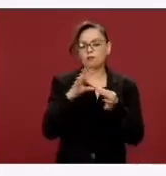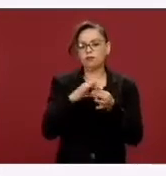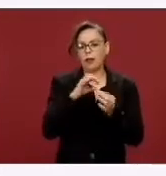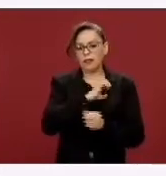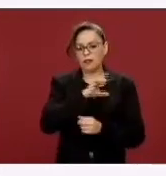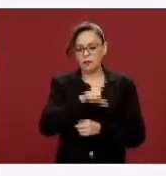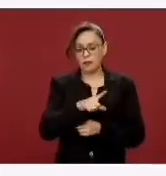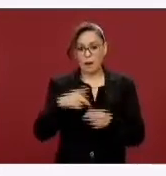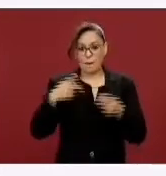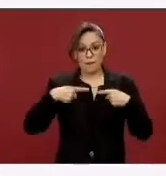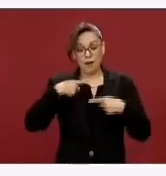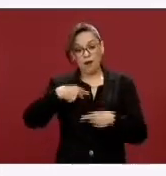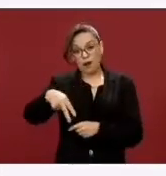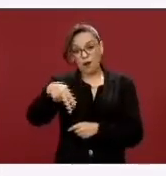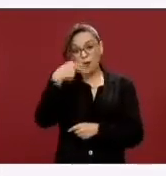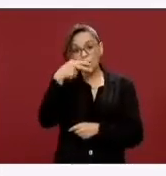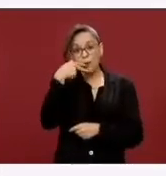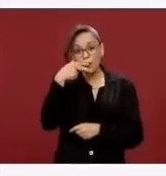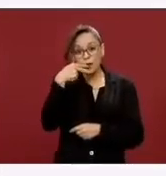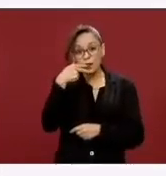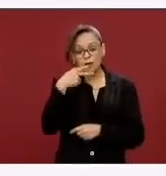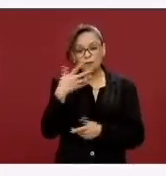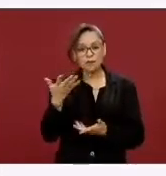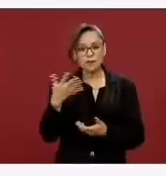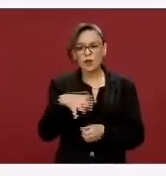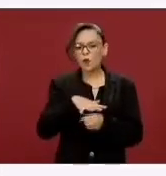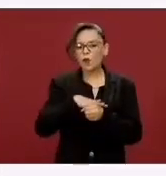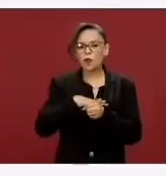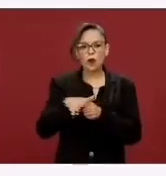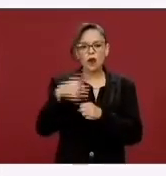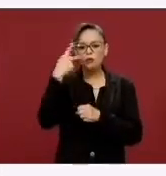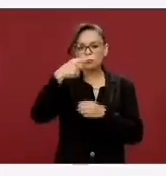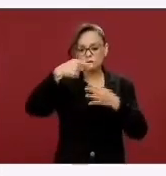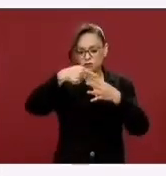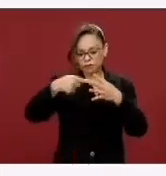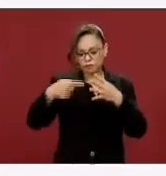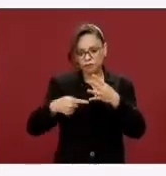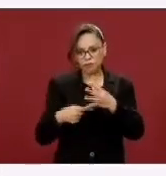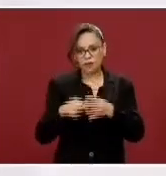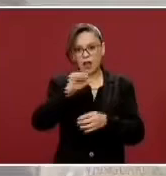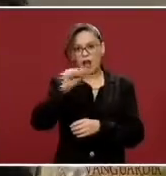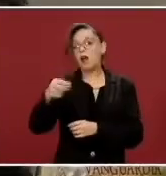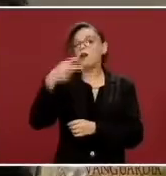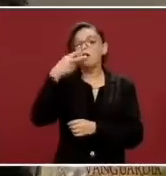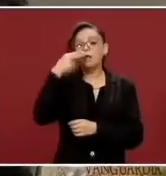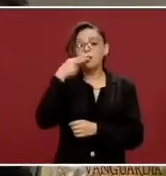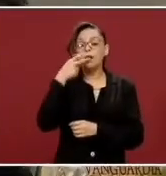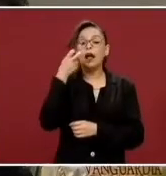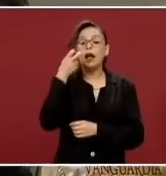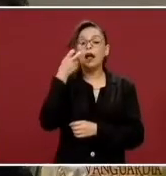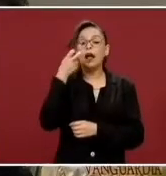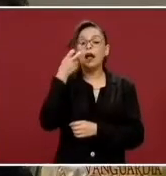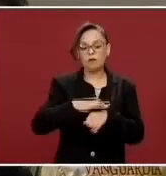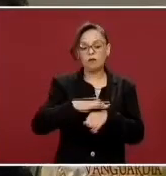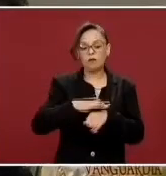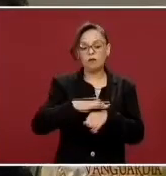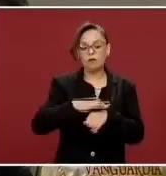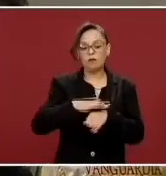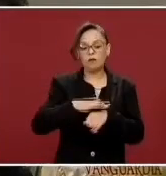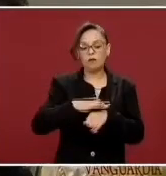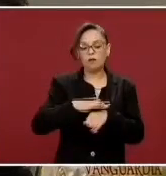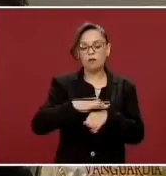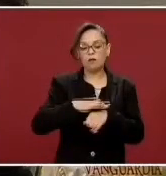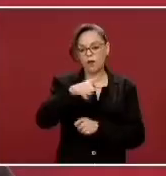Tabaquismo, el fumar, cualquier modalidad de producto del tabaco, aumenta el riesgo de complicación de las enfermedades